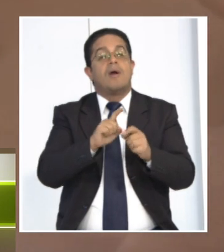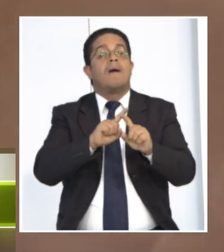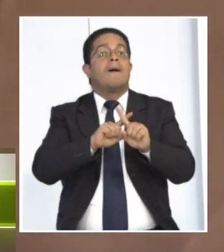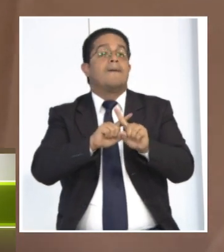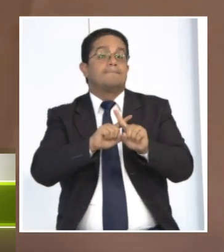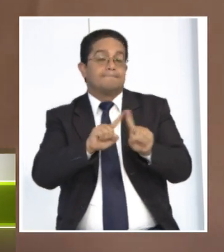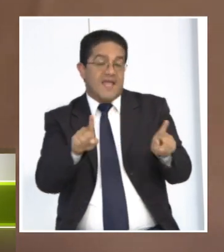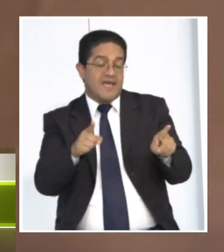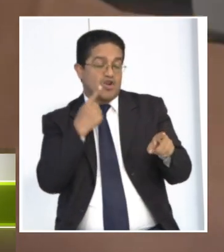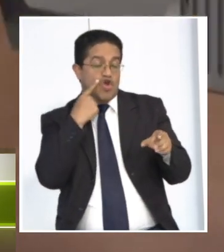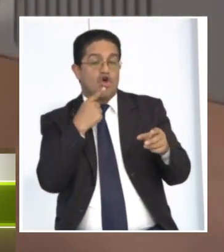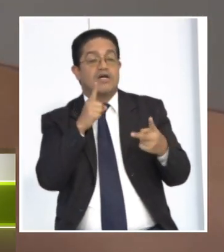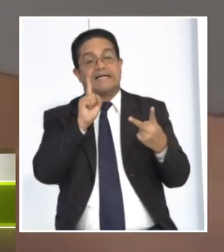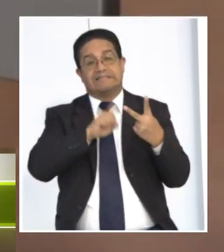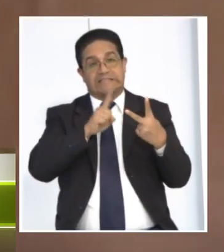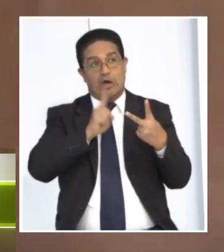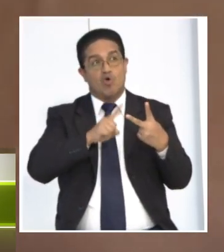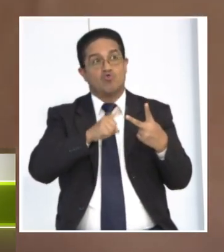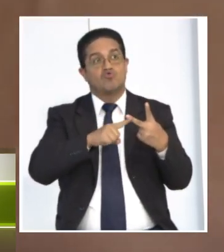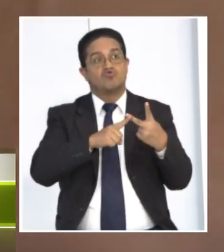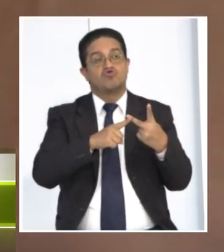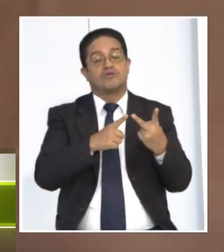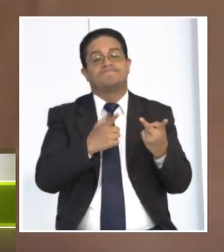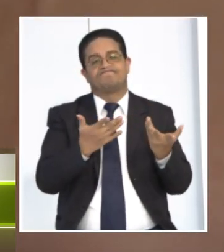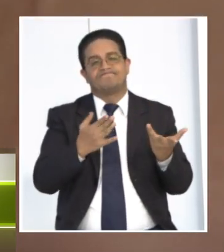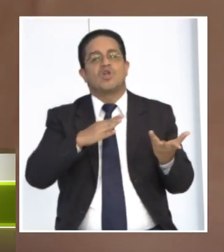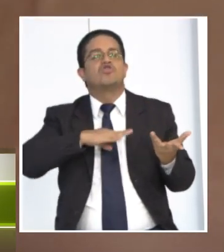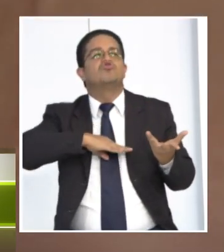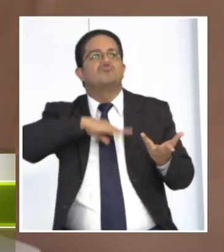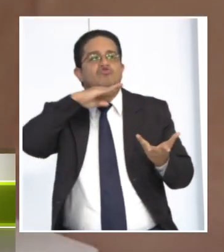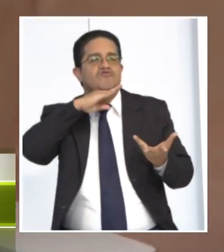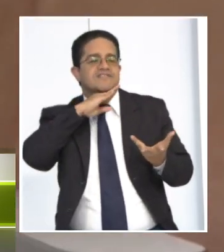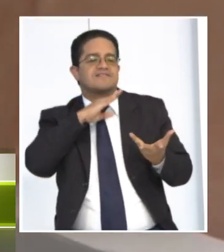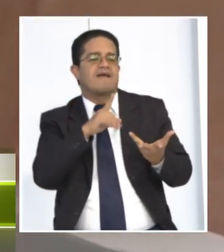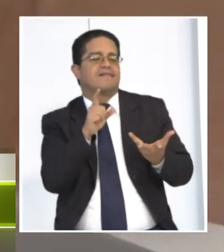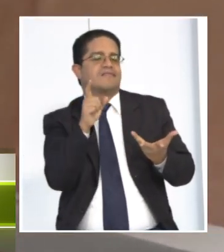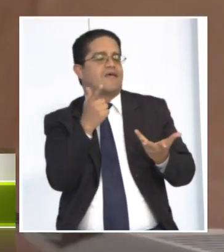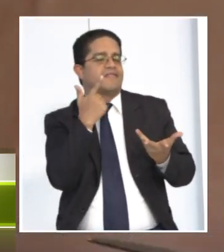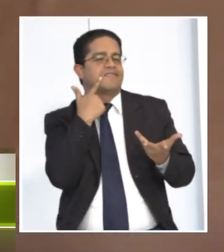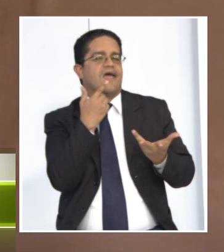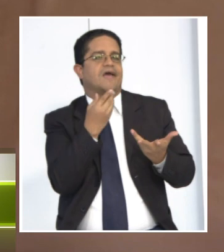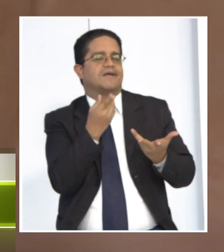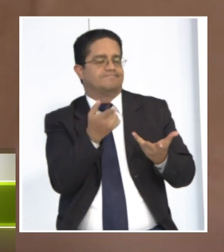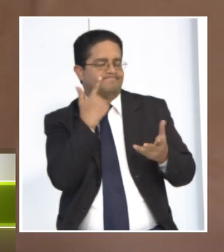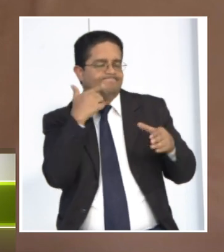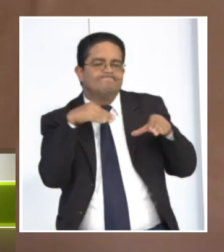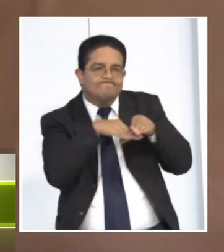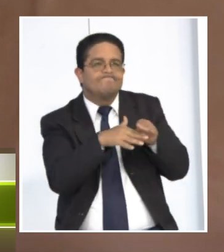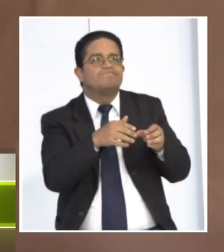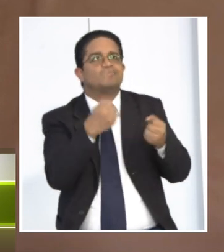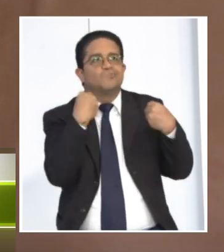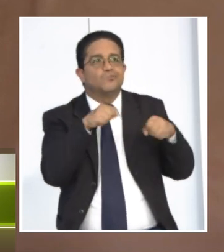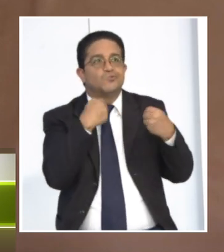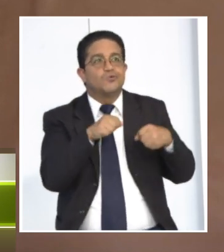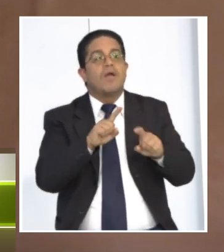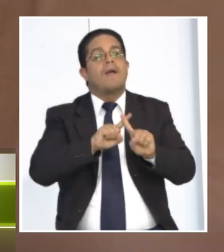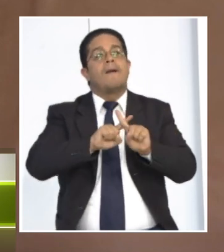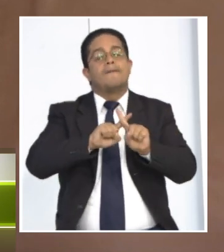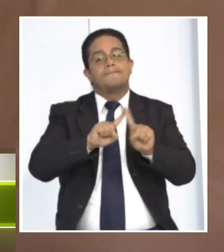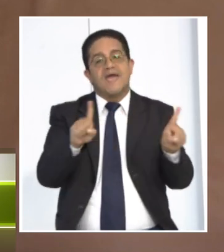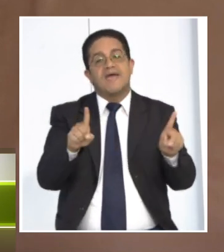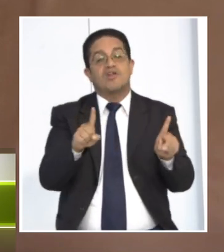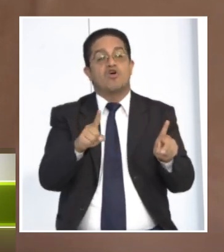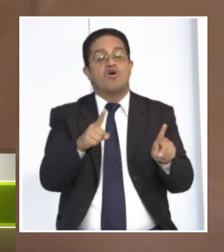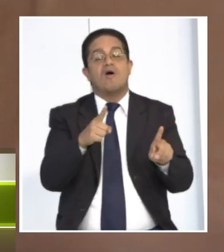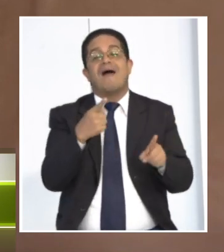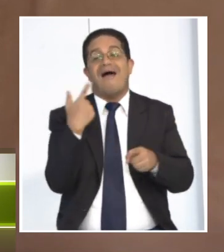un poco sintomático, suele ser suficiente con rehabilitaciones de contractura muscular. Pero si existen esguinces o